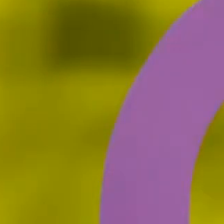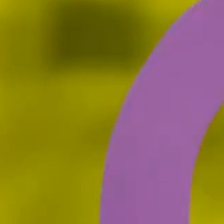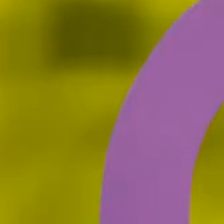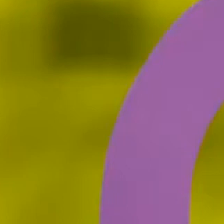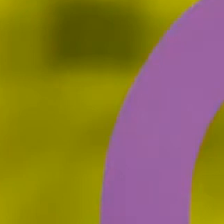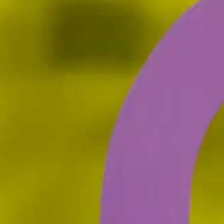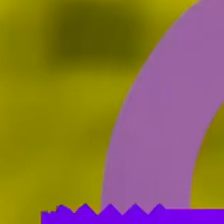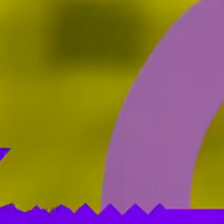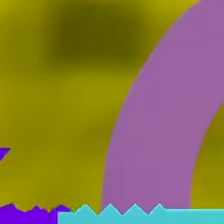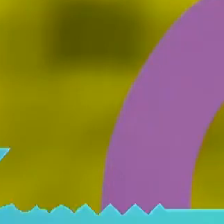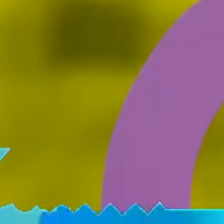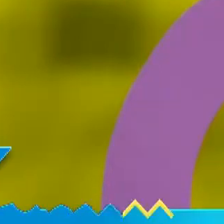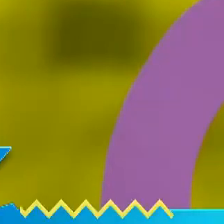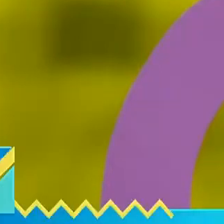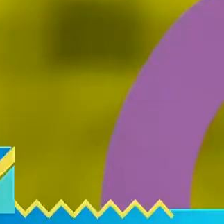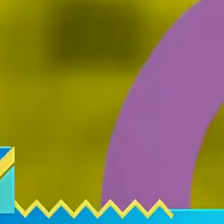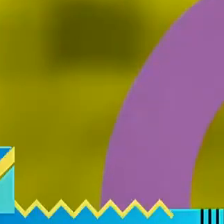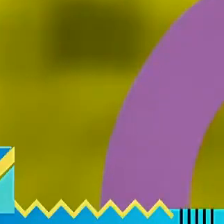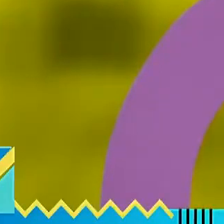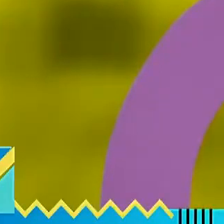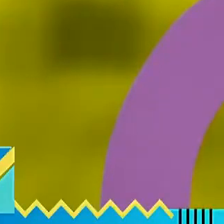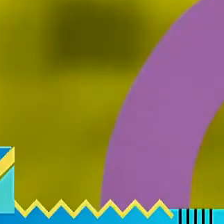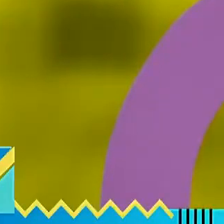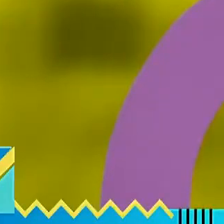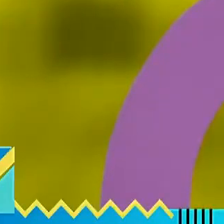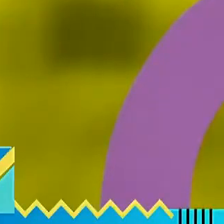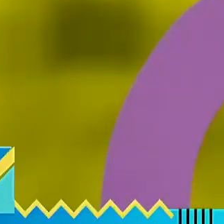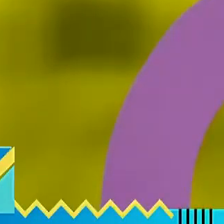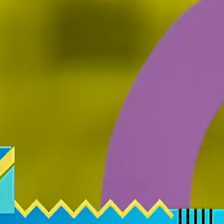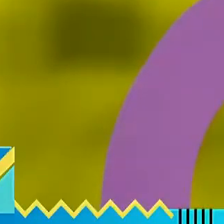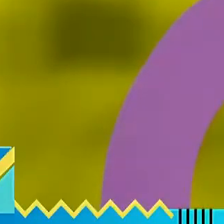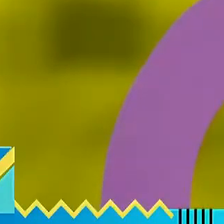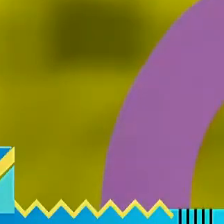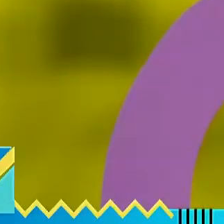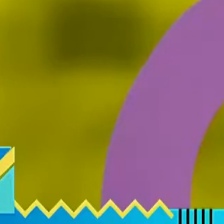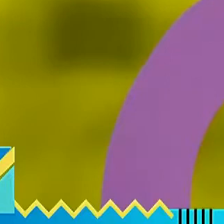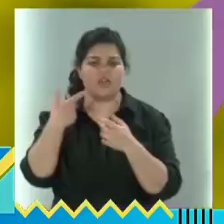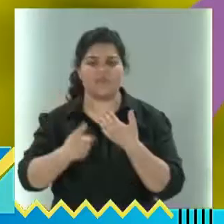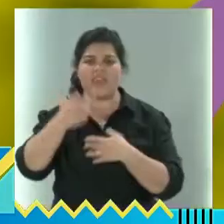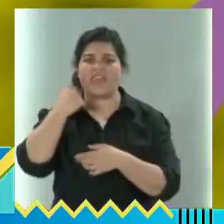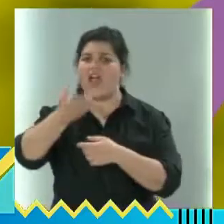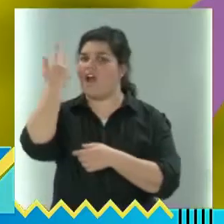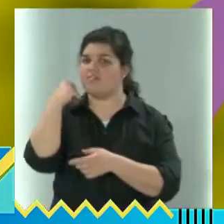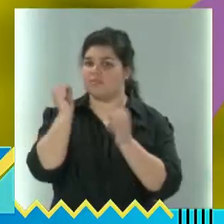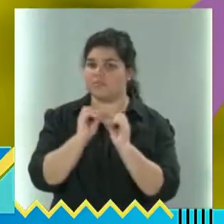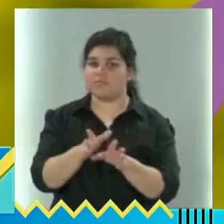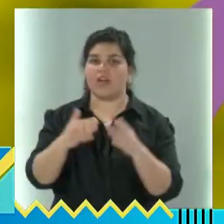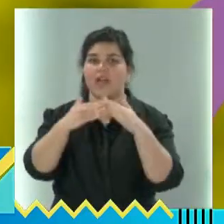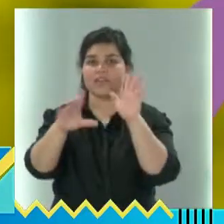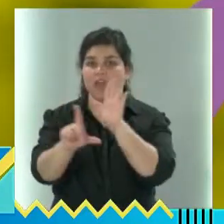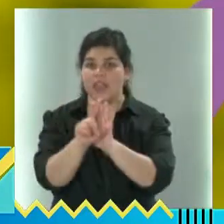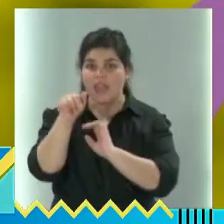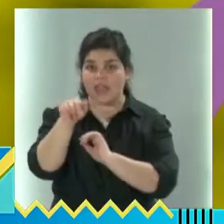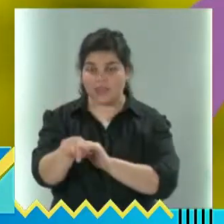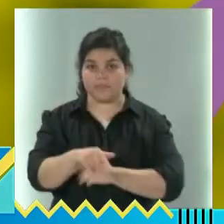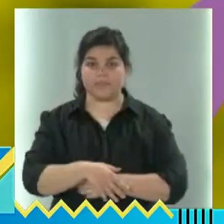Muy buenas tardes, bienvenidos a Distintos Parecidos. Arrancamos este martes de debate que empezó ayer, ¿sí? En la legislatura